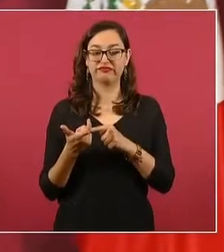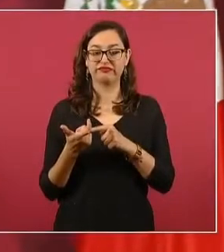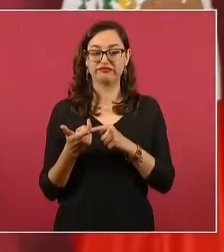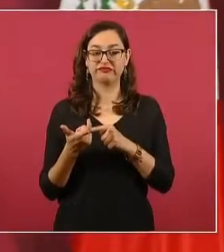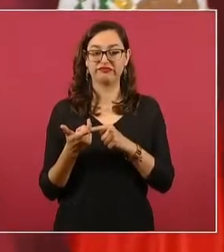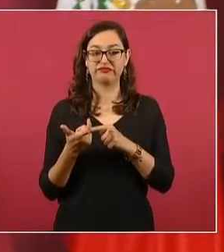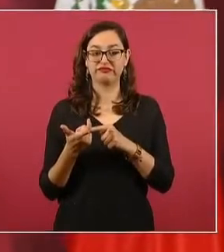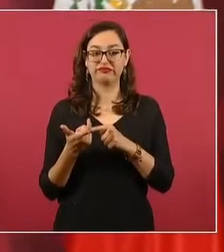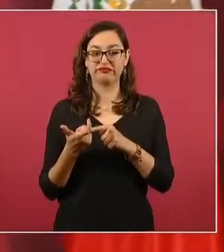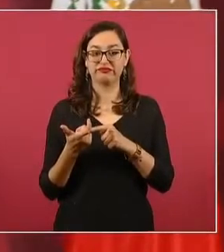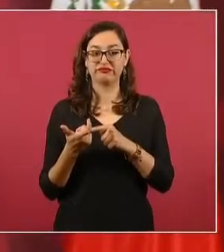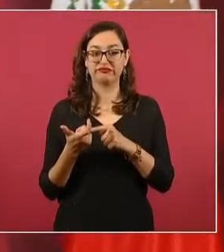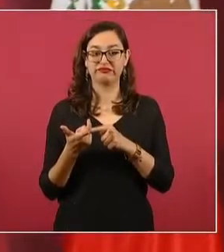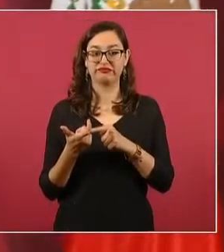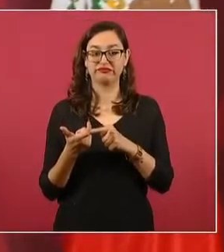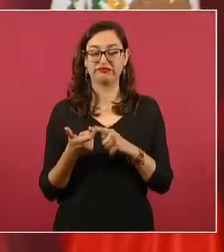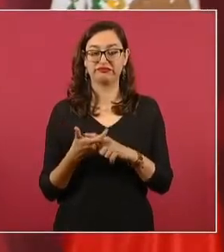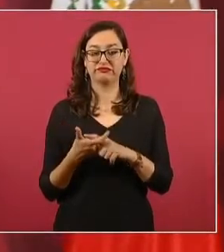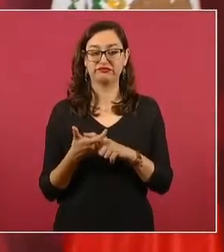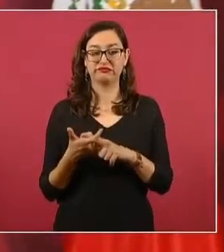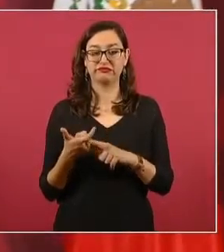y también para hablar en